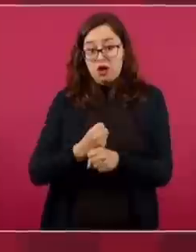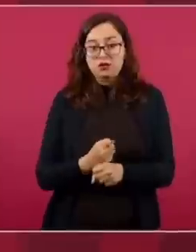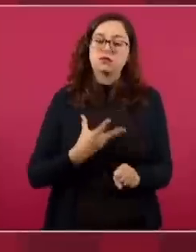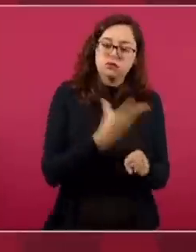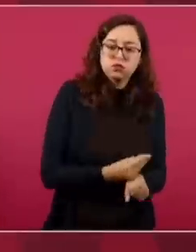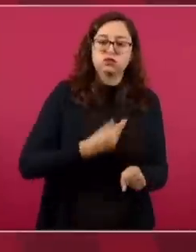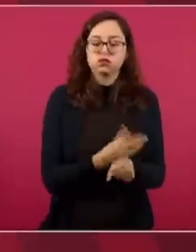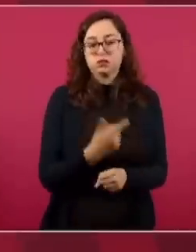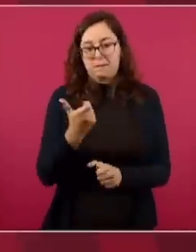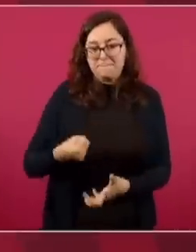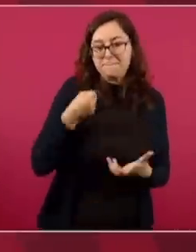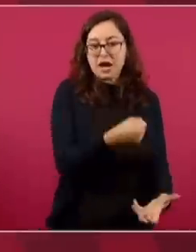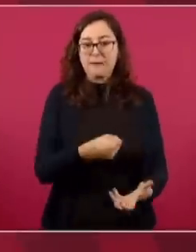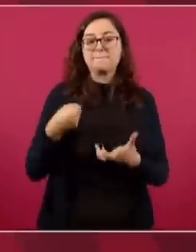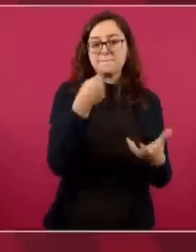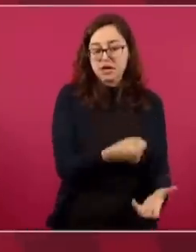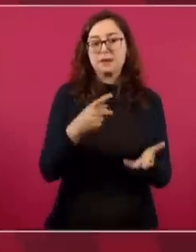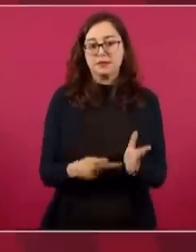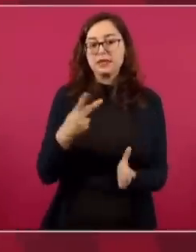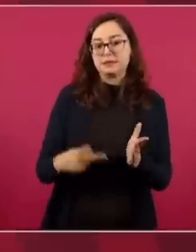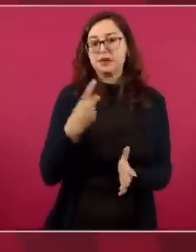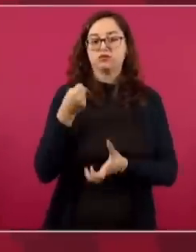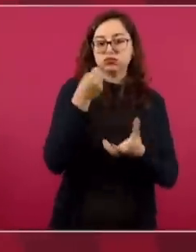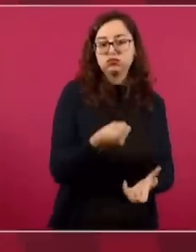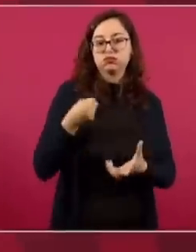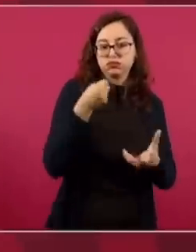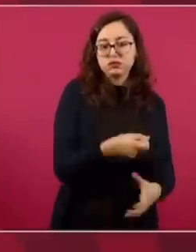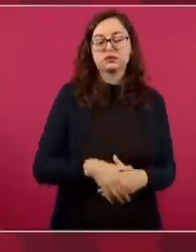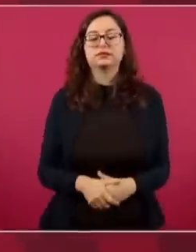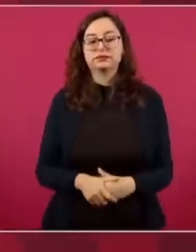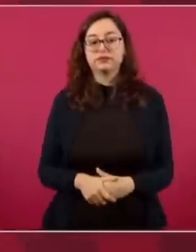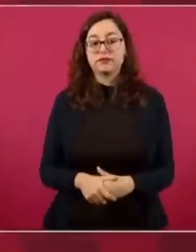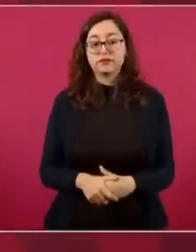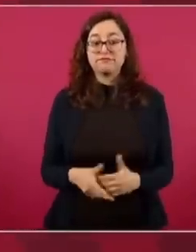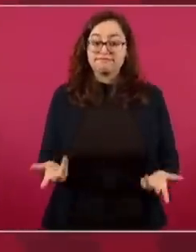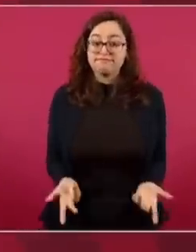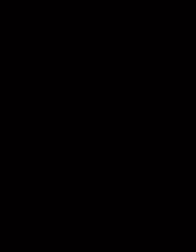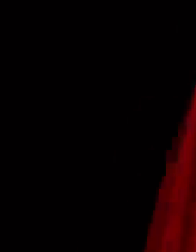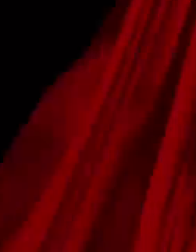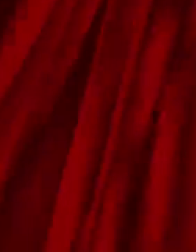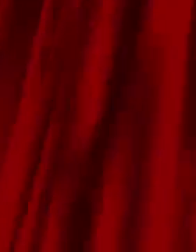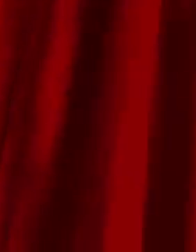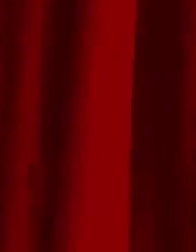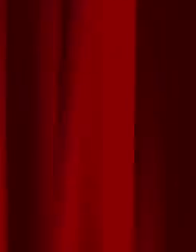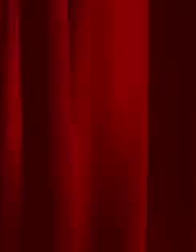constantemente. Hemos estado invirtiendo. Y también tenemos que tratar el problema estructural.